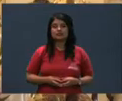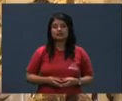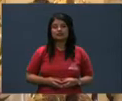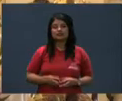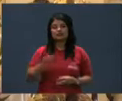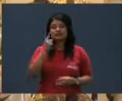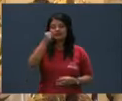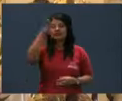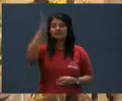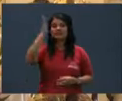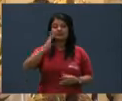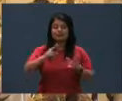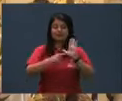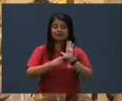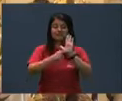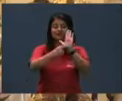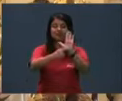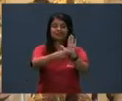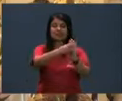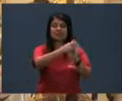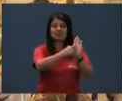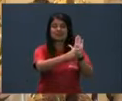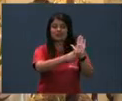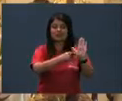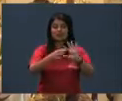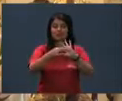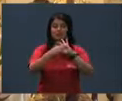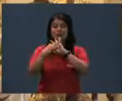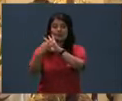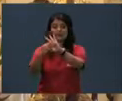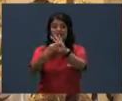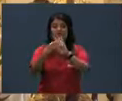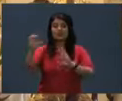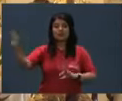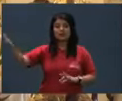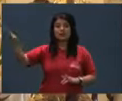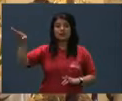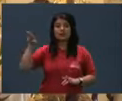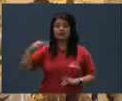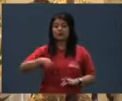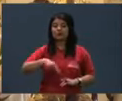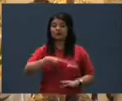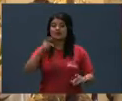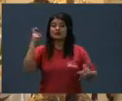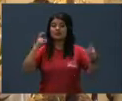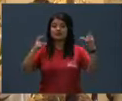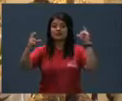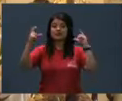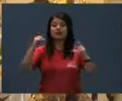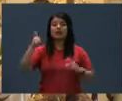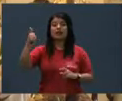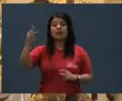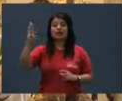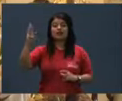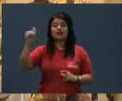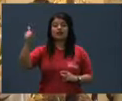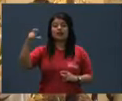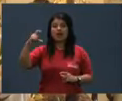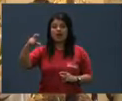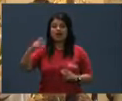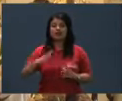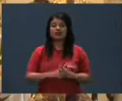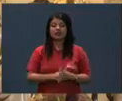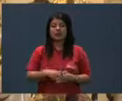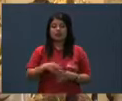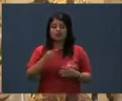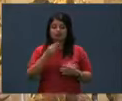Te ofrecemos, Señor, este sacramento de unidad y de paz al conmemorar a San Bernabé, abad, que brilló por su